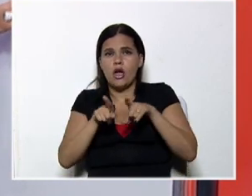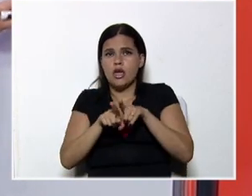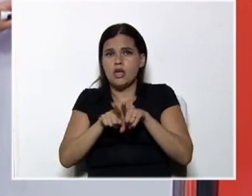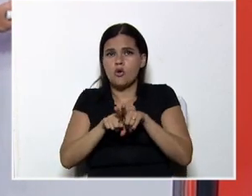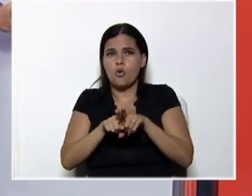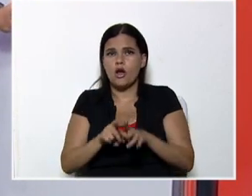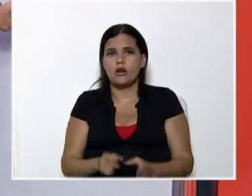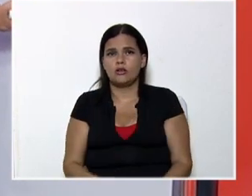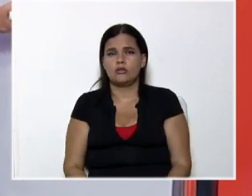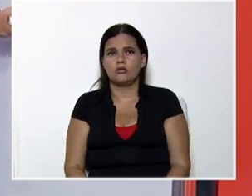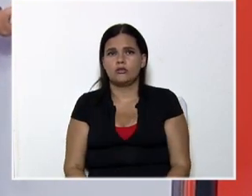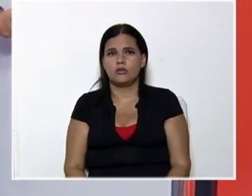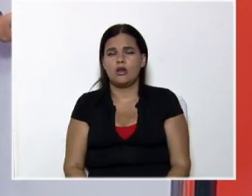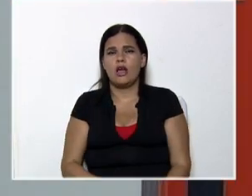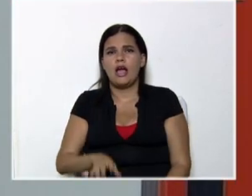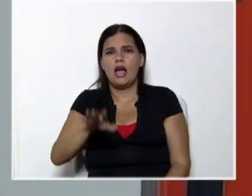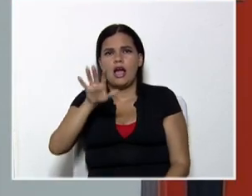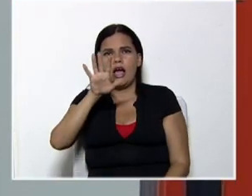es igual a